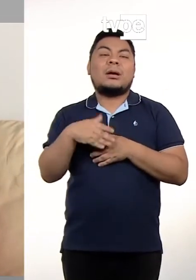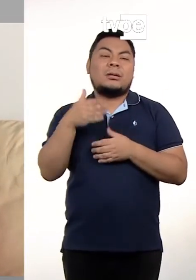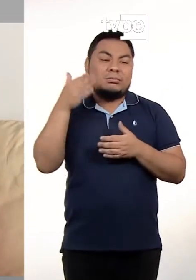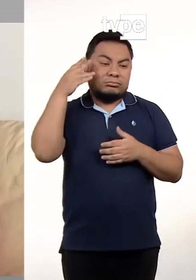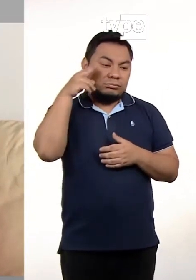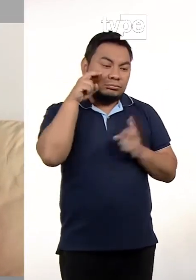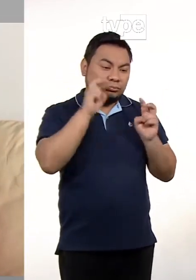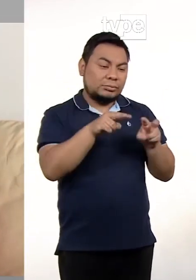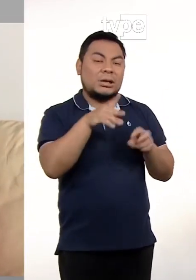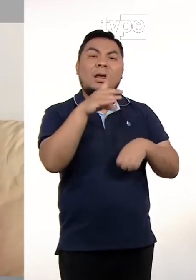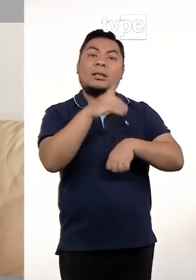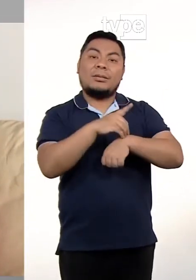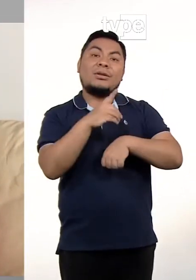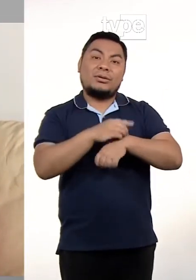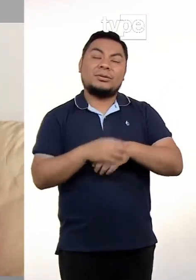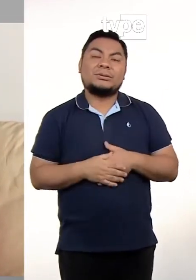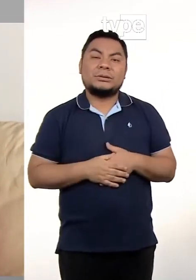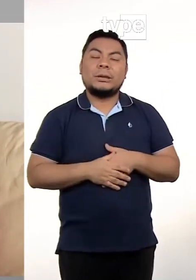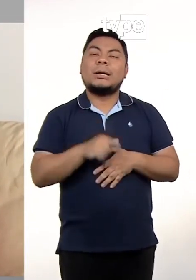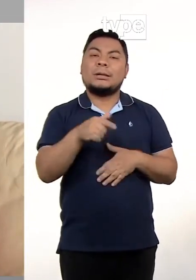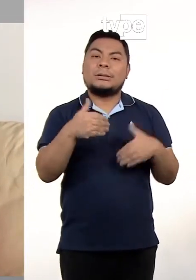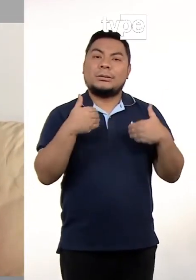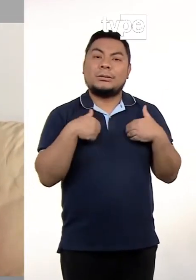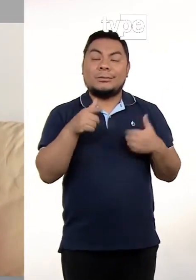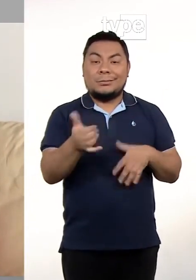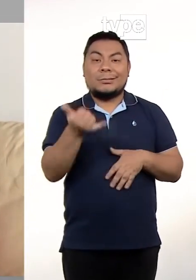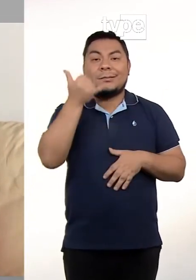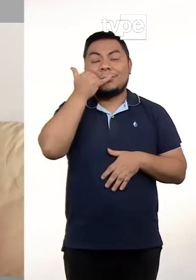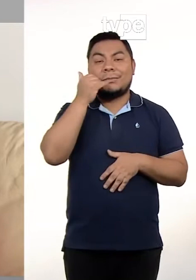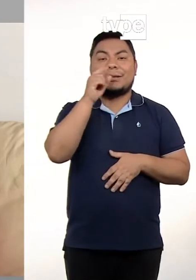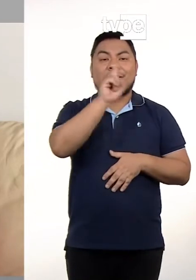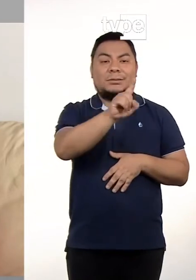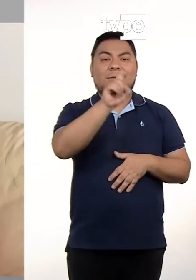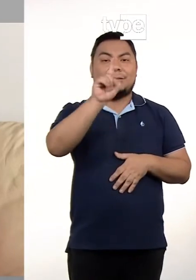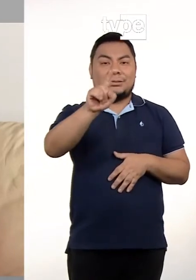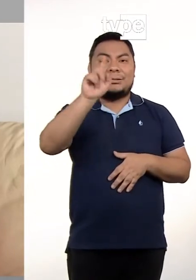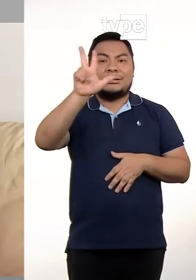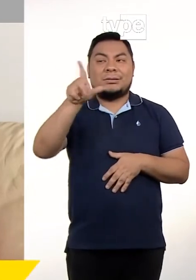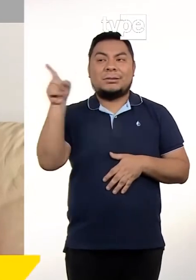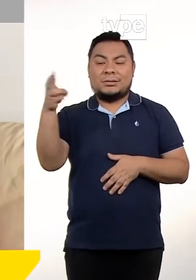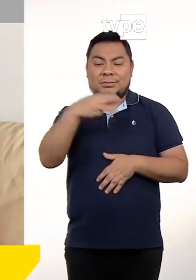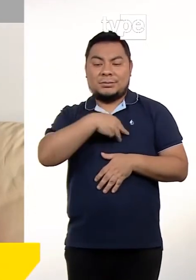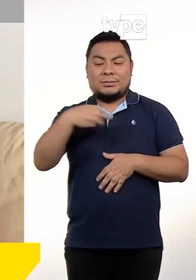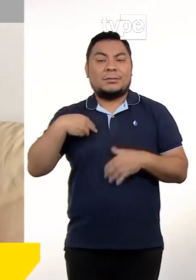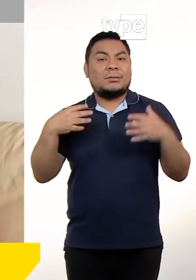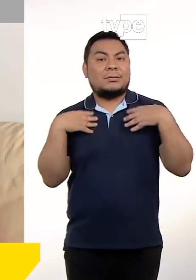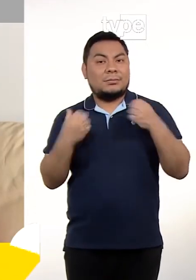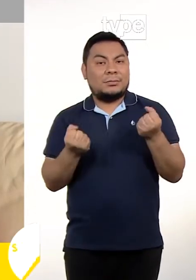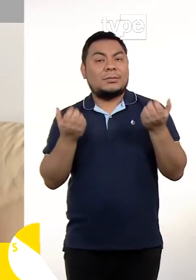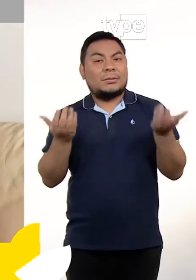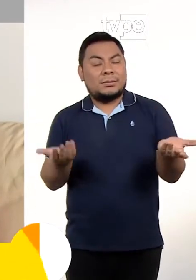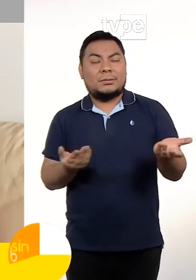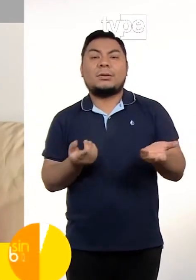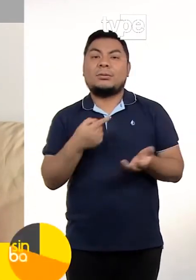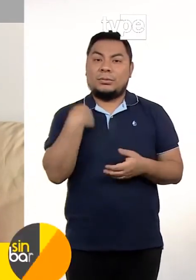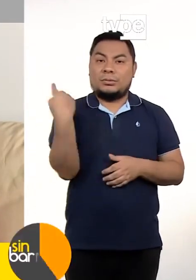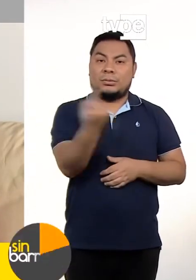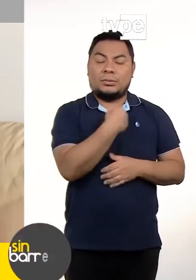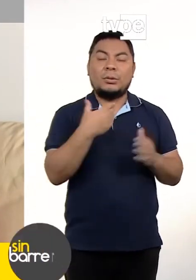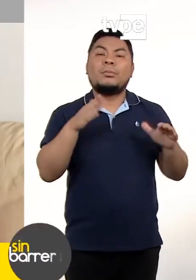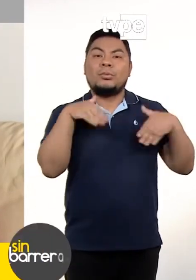médica. Y ahí tenemos la disponibilidad de la línea 113 del MINSA, a la